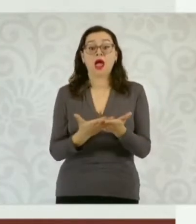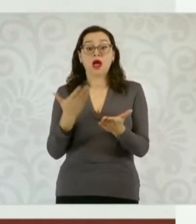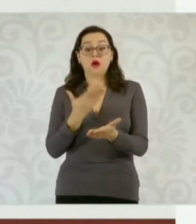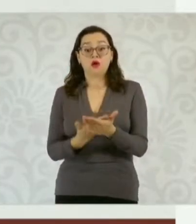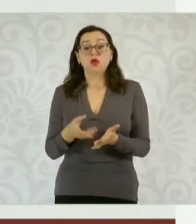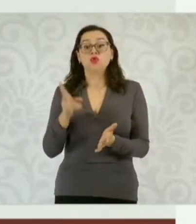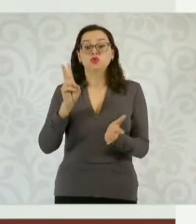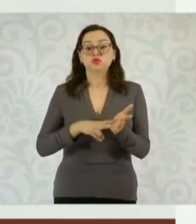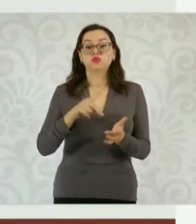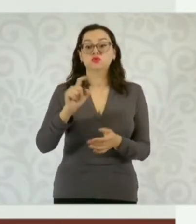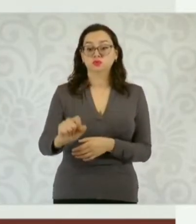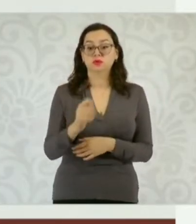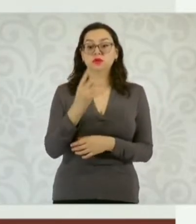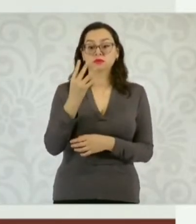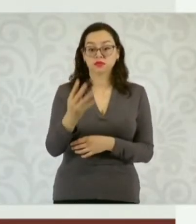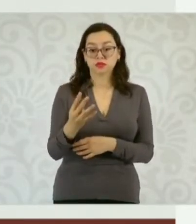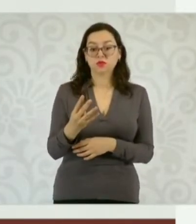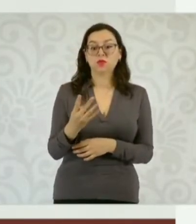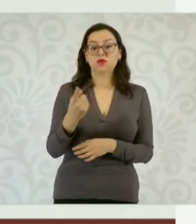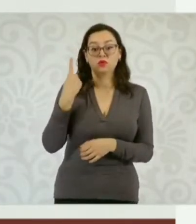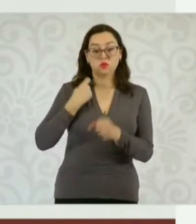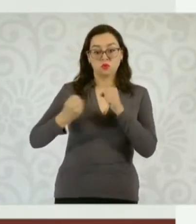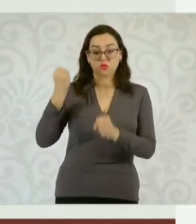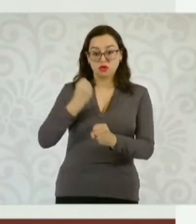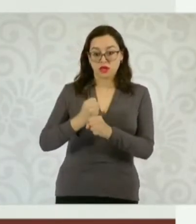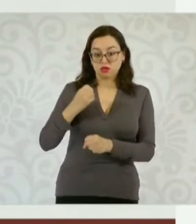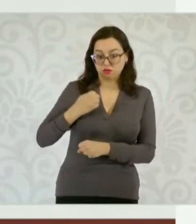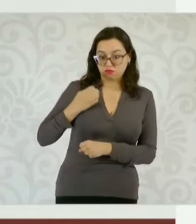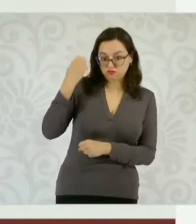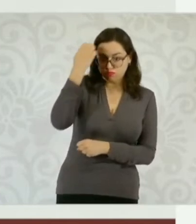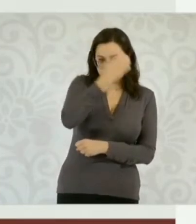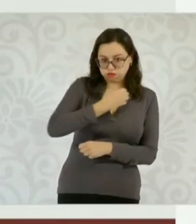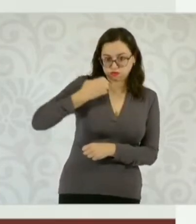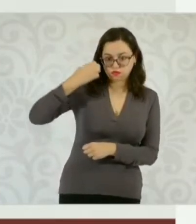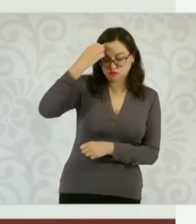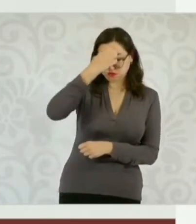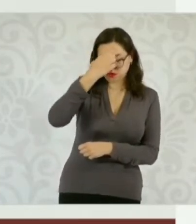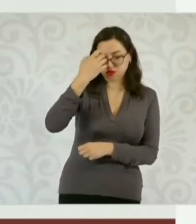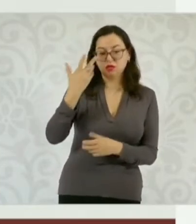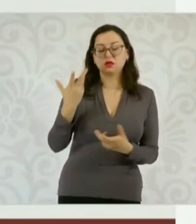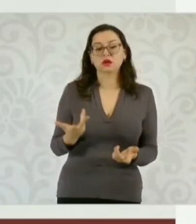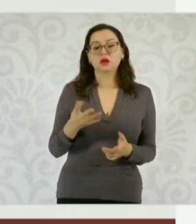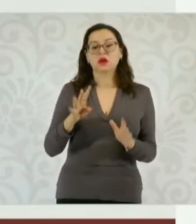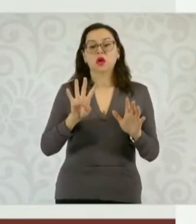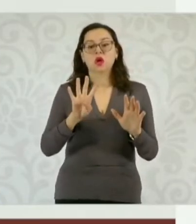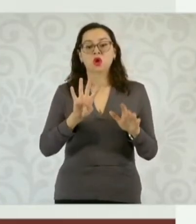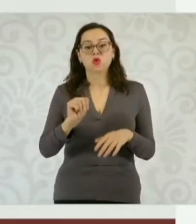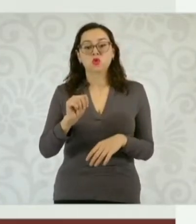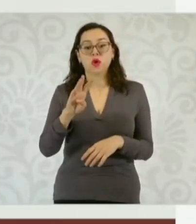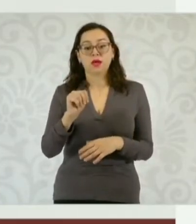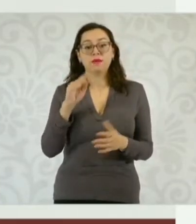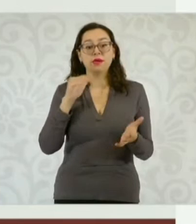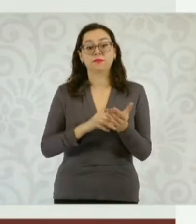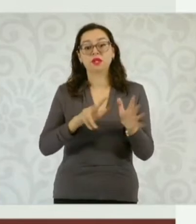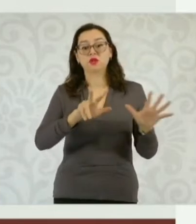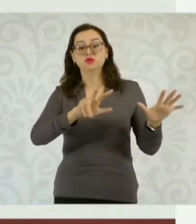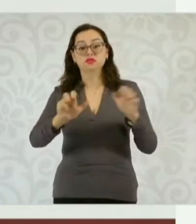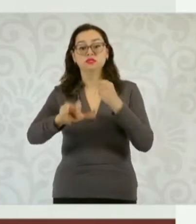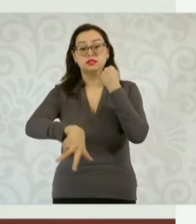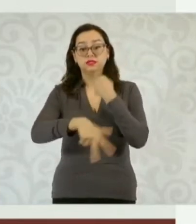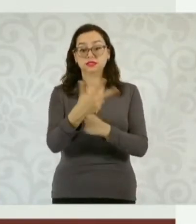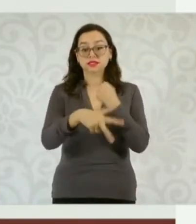quienes presentaron el ENARM el año pasado, como lo ha mencionado el subsecretario Clark, fueron